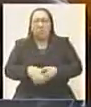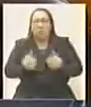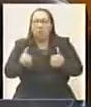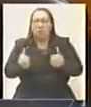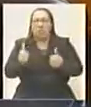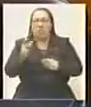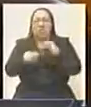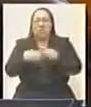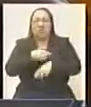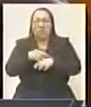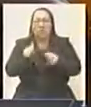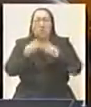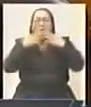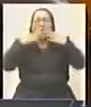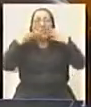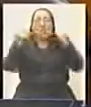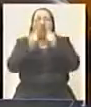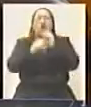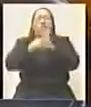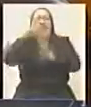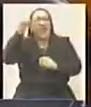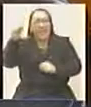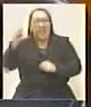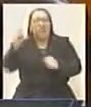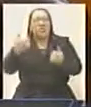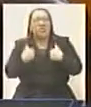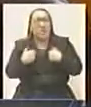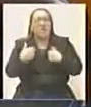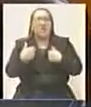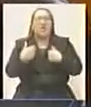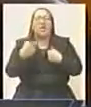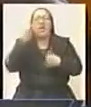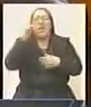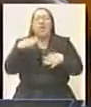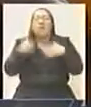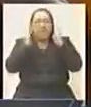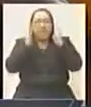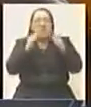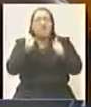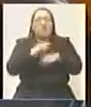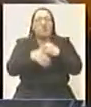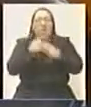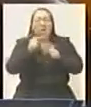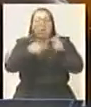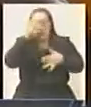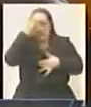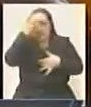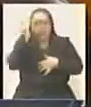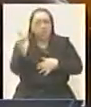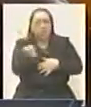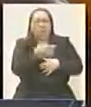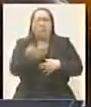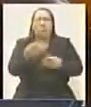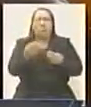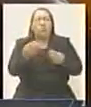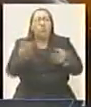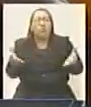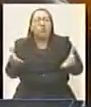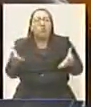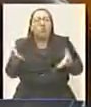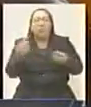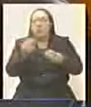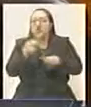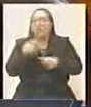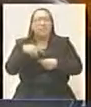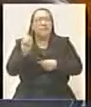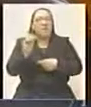con profesionales contentos, con derechos vigentes, señor presidente, que atiendan bien a los enfermos, que tantísimos son,